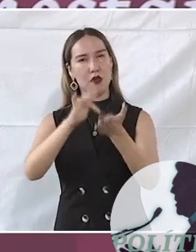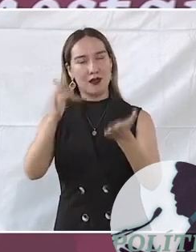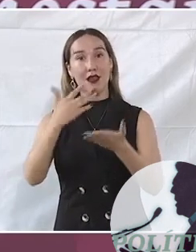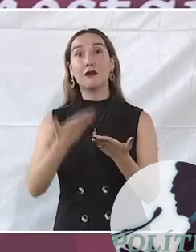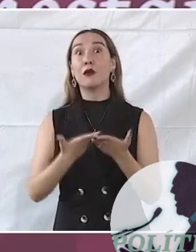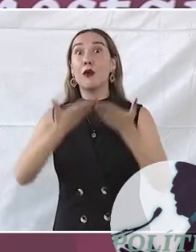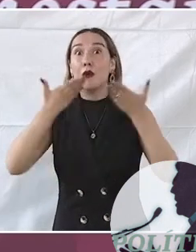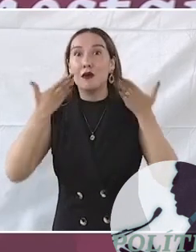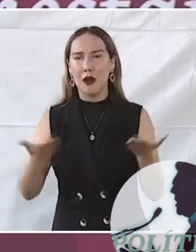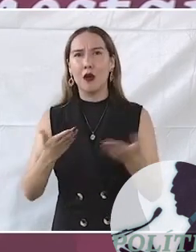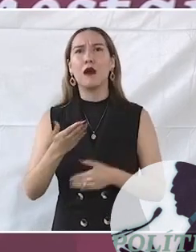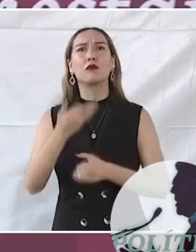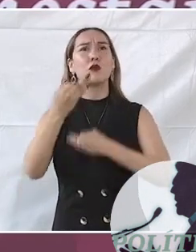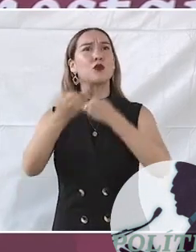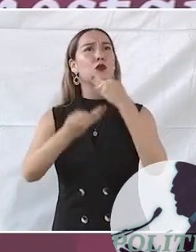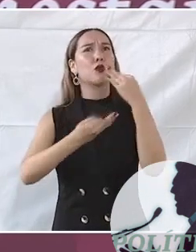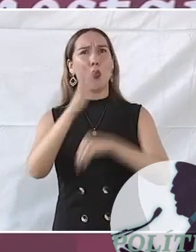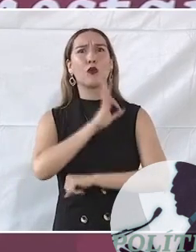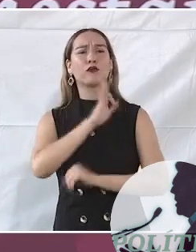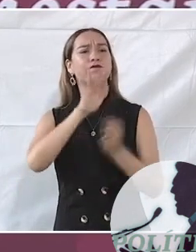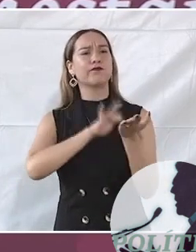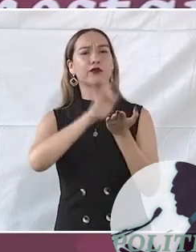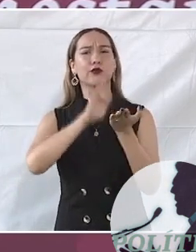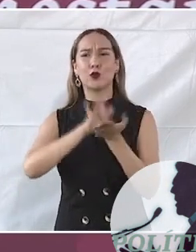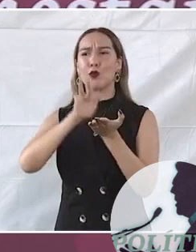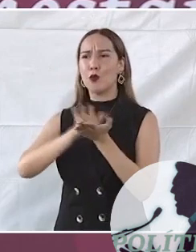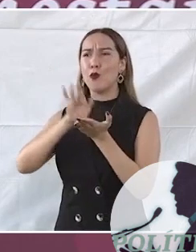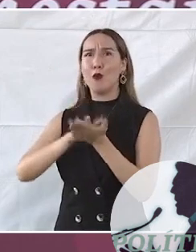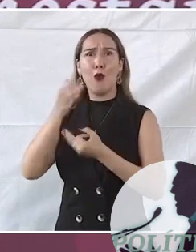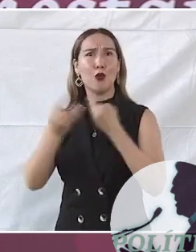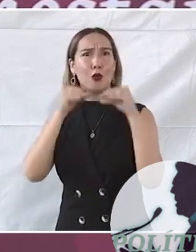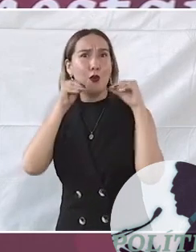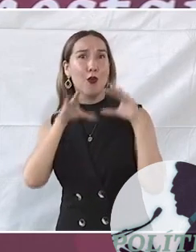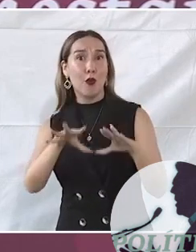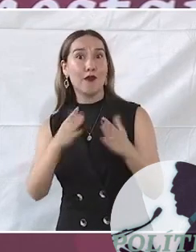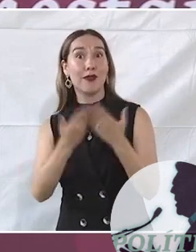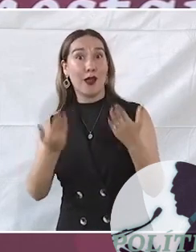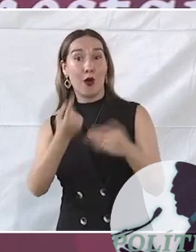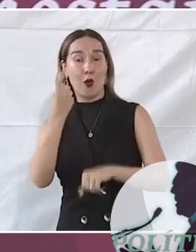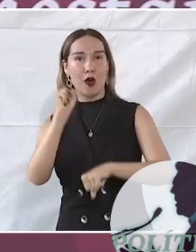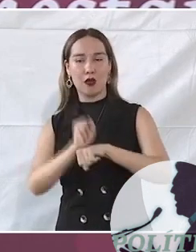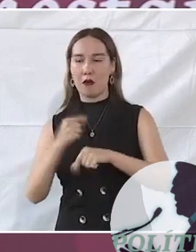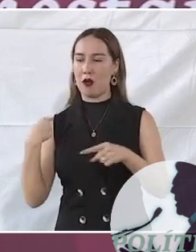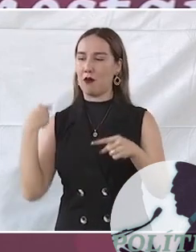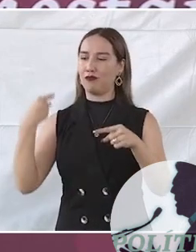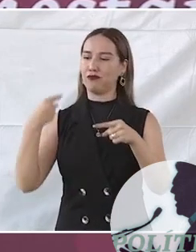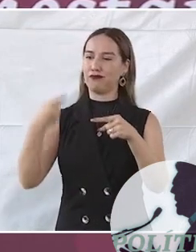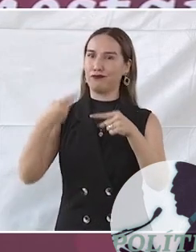pensión ya es universal aquí en San Luis Potosí. Y justamente esta semana comenzamos los registros.